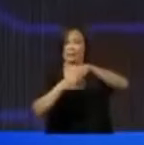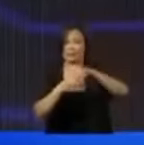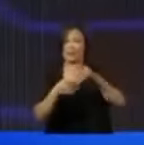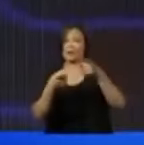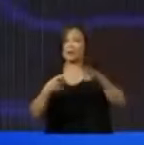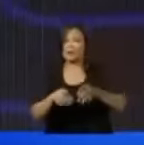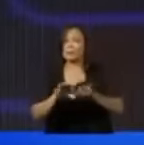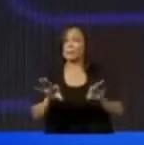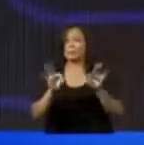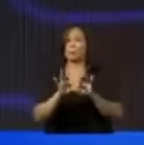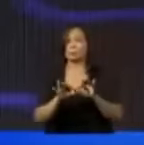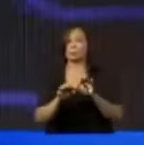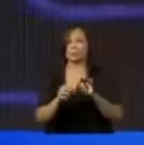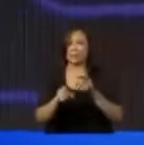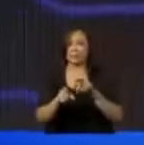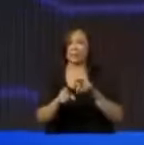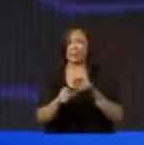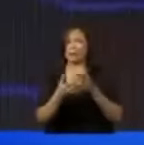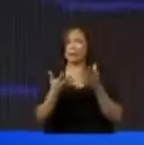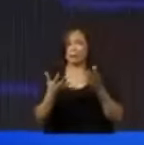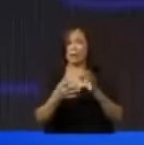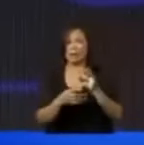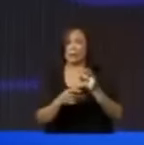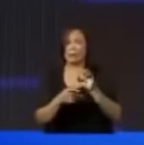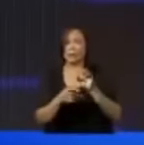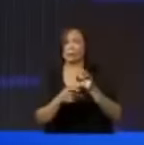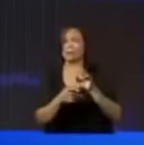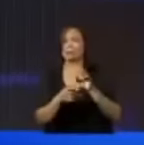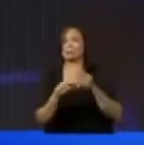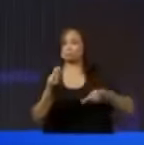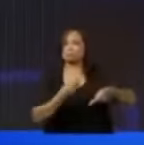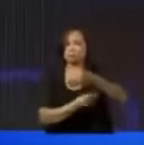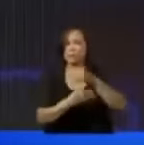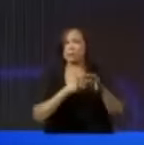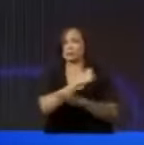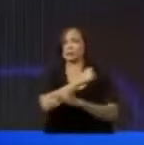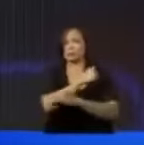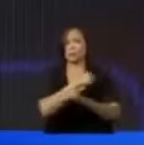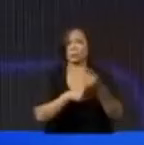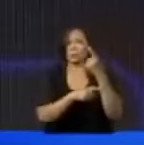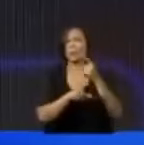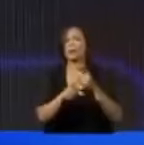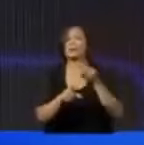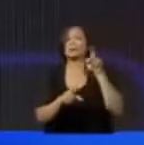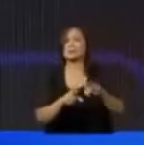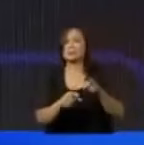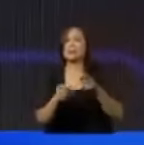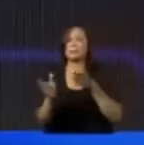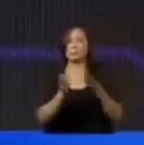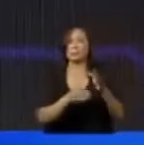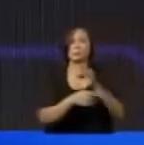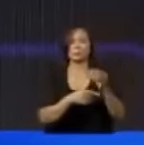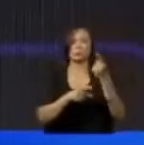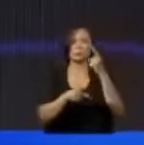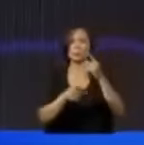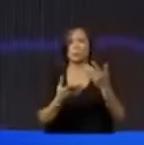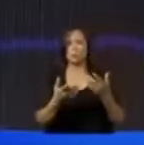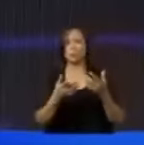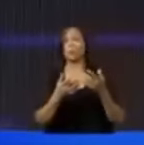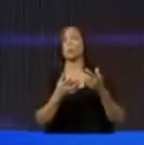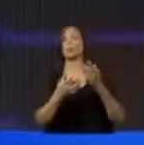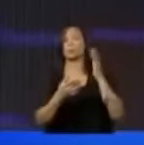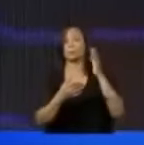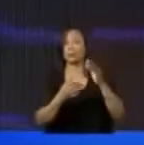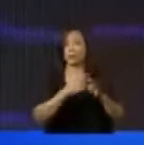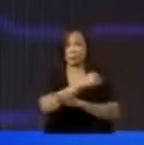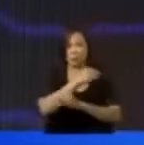La causa fundamental del delito, el elemento nodal, es el tráfico ilícito de drogas. Por tanto, requiere coordinación con los otros países de donde